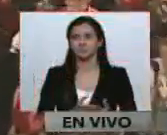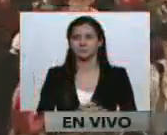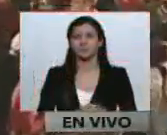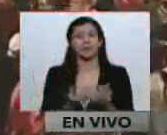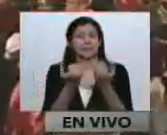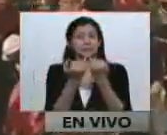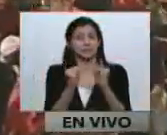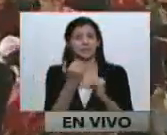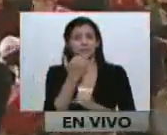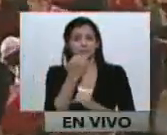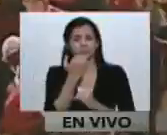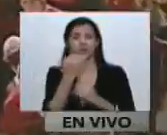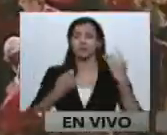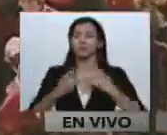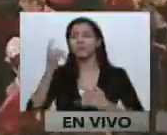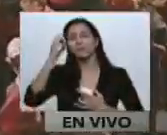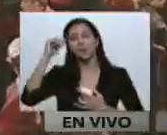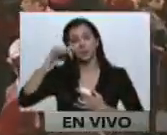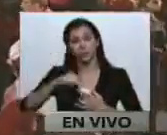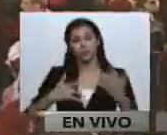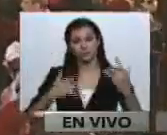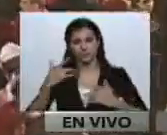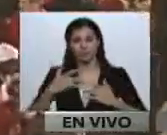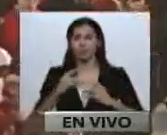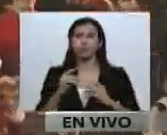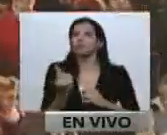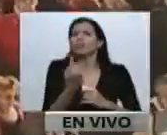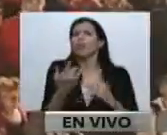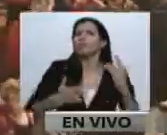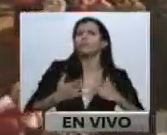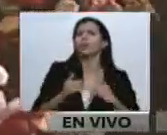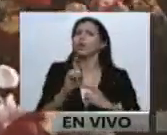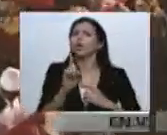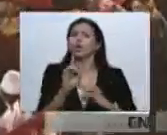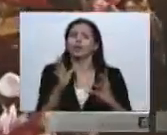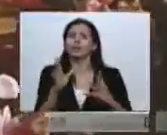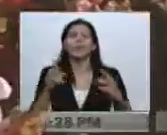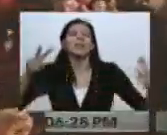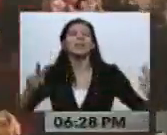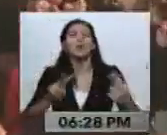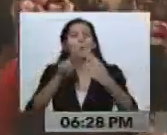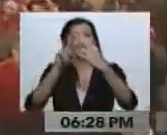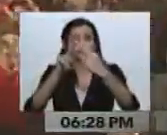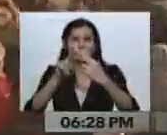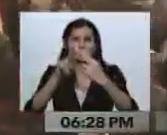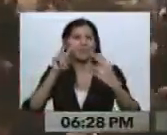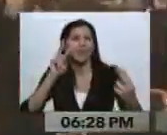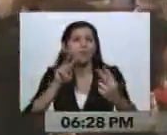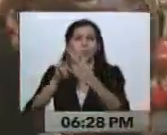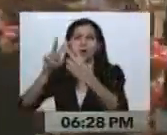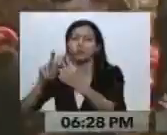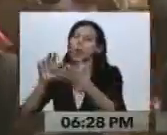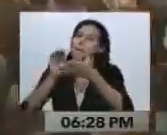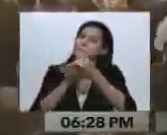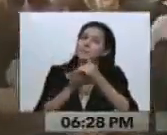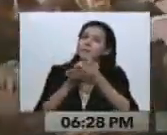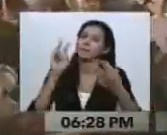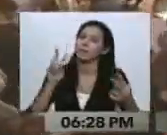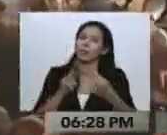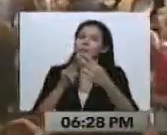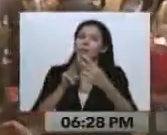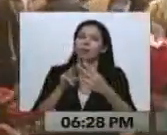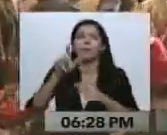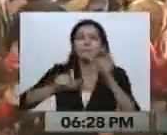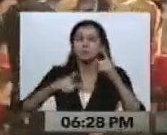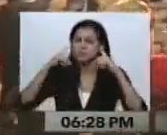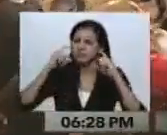esta actividad del día de hoy. Y más que una actividad, realmente es un encuentro entre amigos, un encuentro entre revolucionarios,